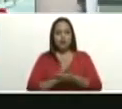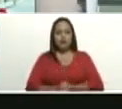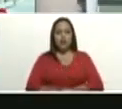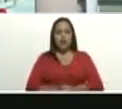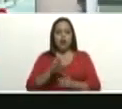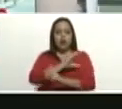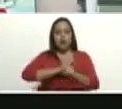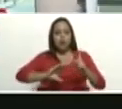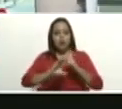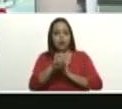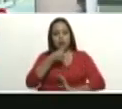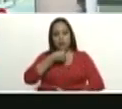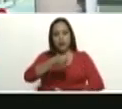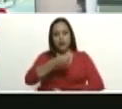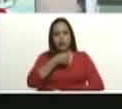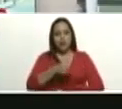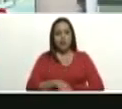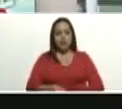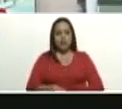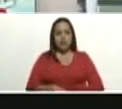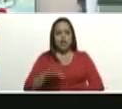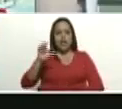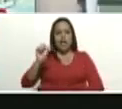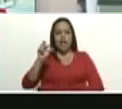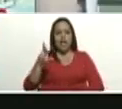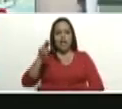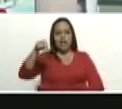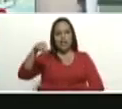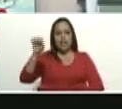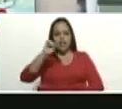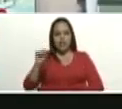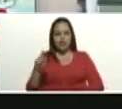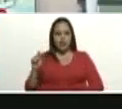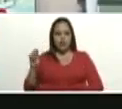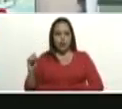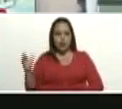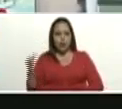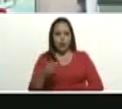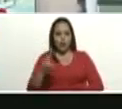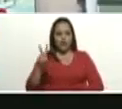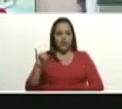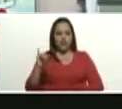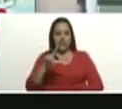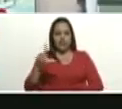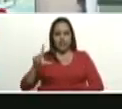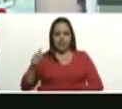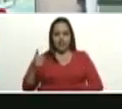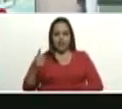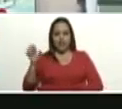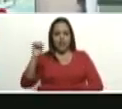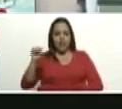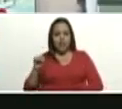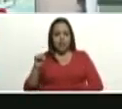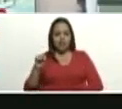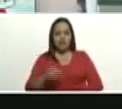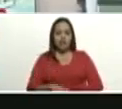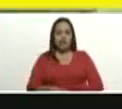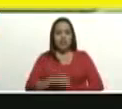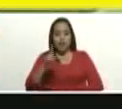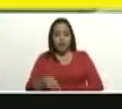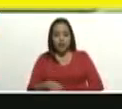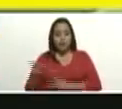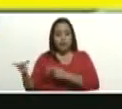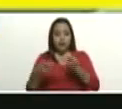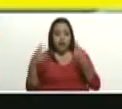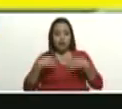la Cultura, periodista Ernesto Villegas Poljab, a invitados especiales